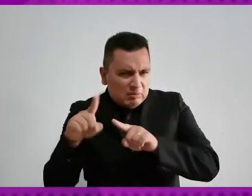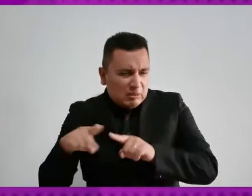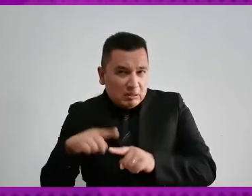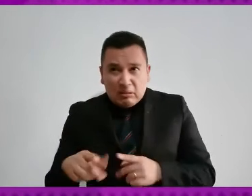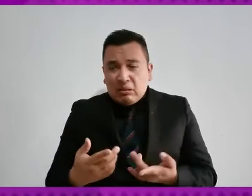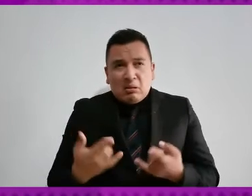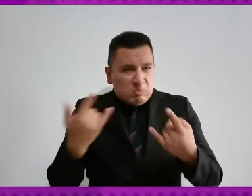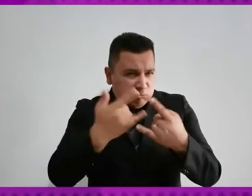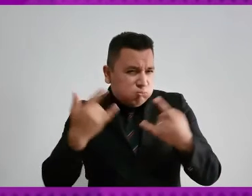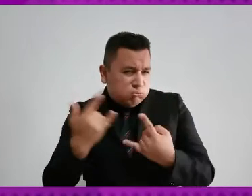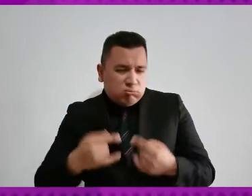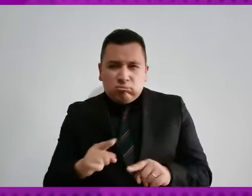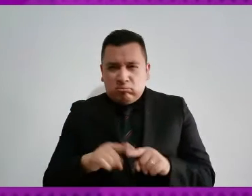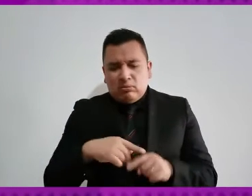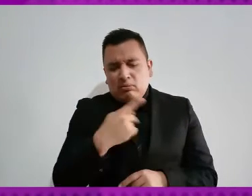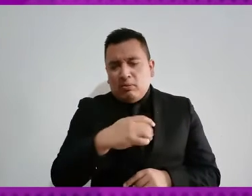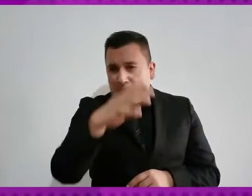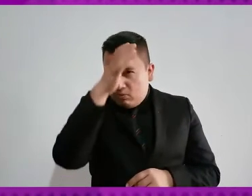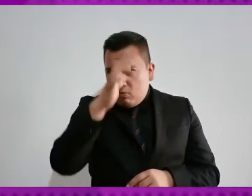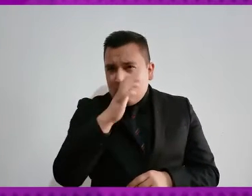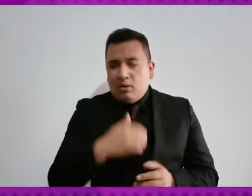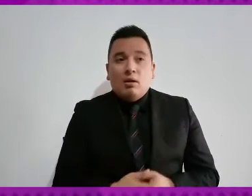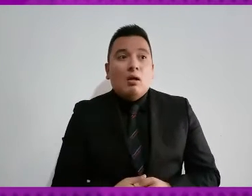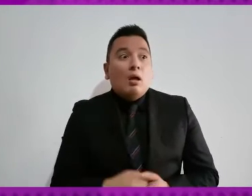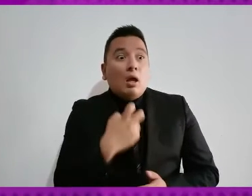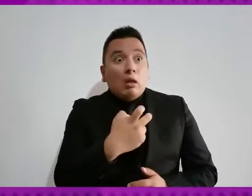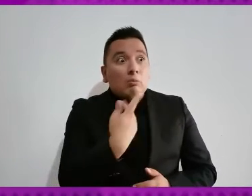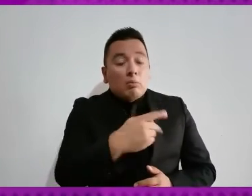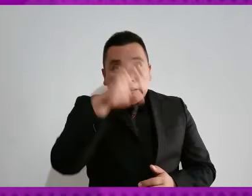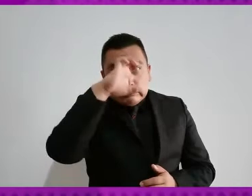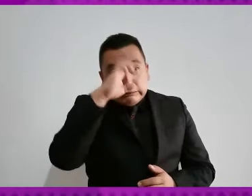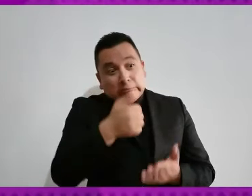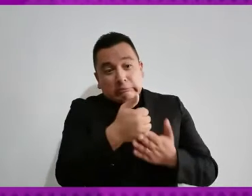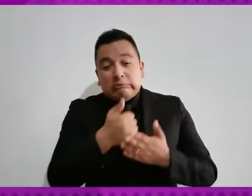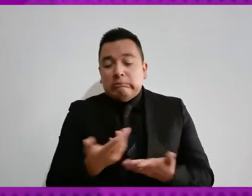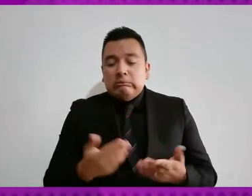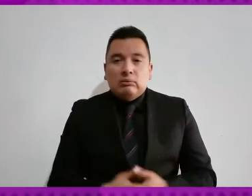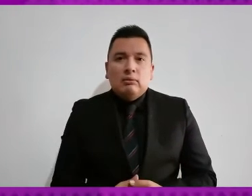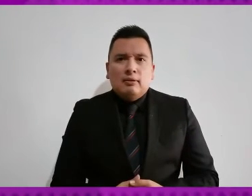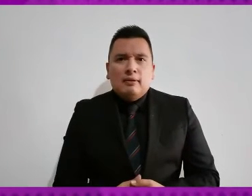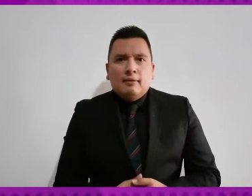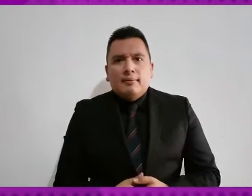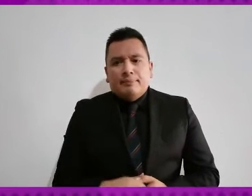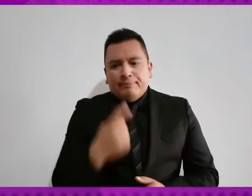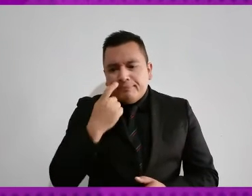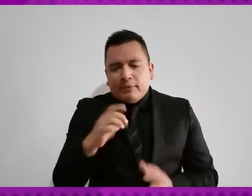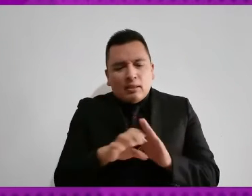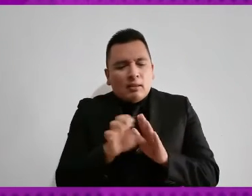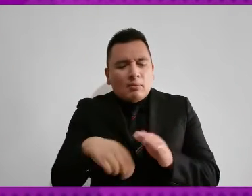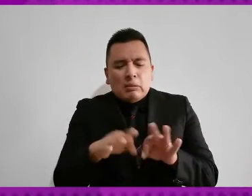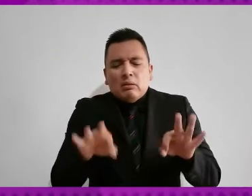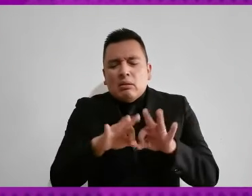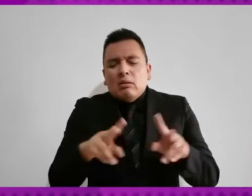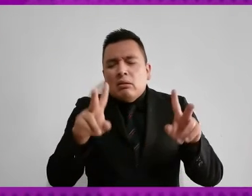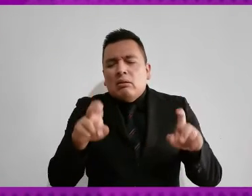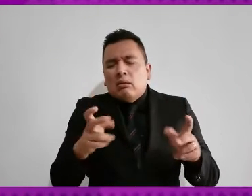experiencias que hemos vivido en los diferentes procesos que ha tenido Coahuila que aportan al ámbito nacional. Y un tema importante, pues bueno, es